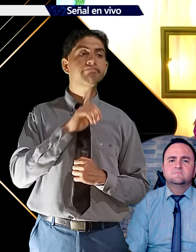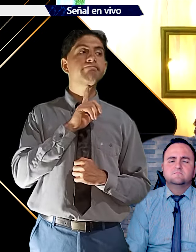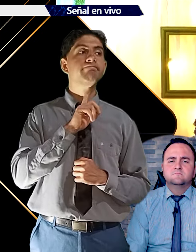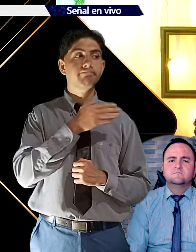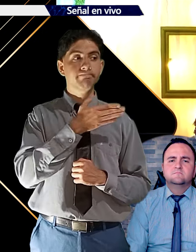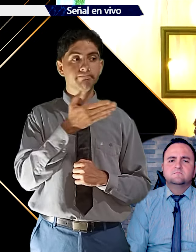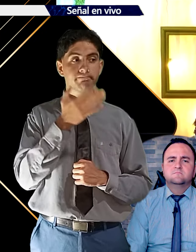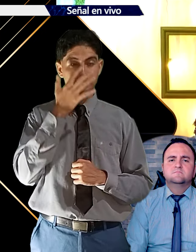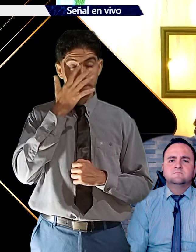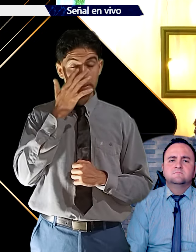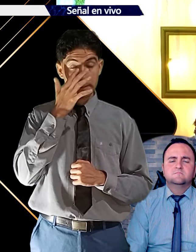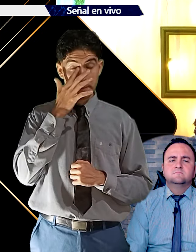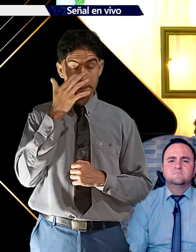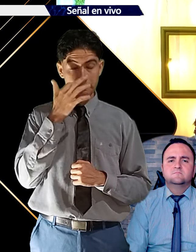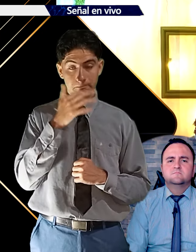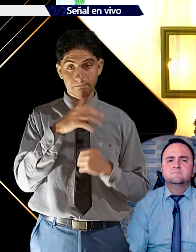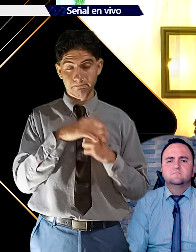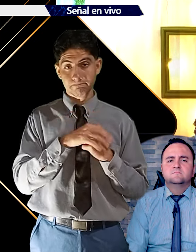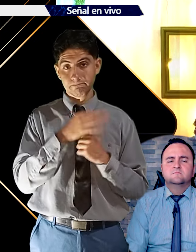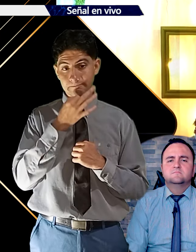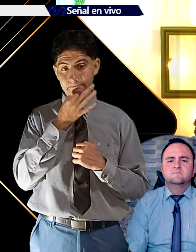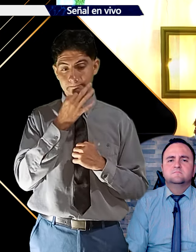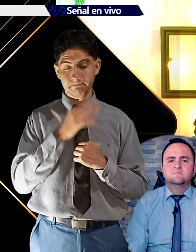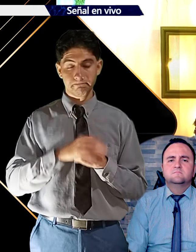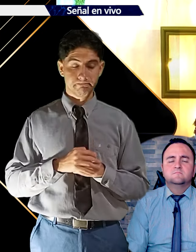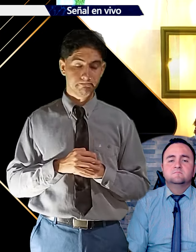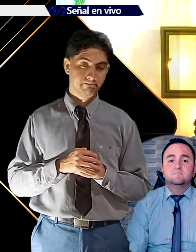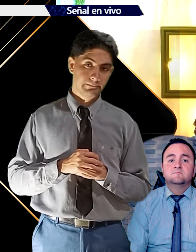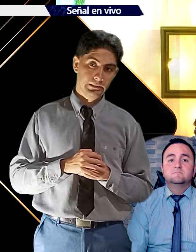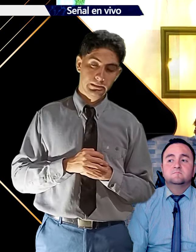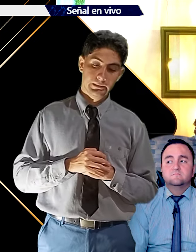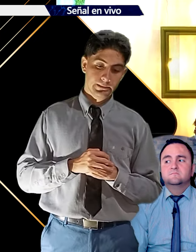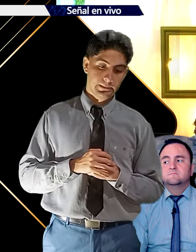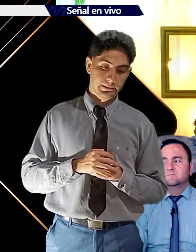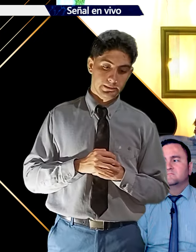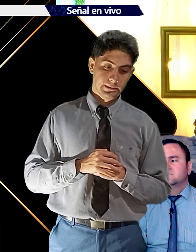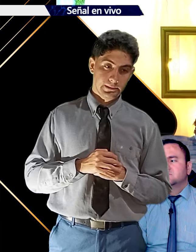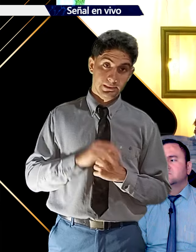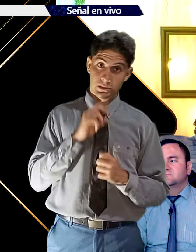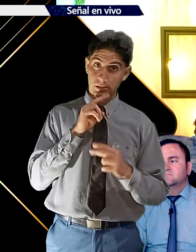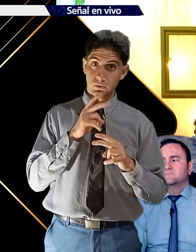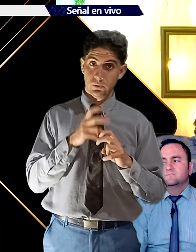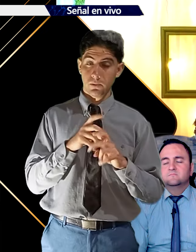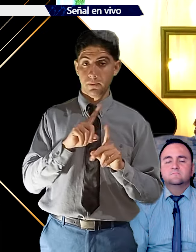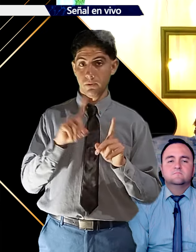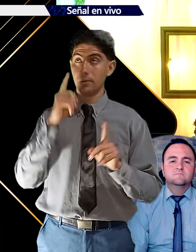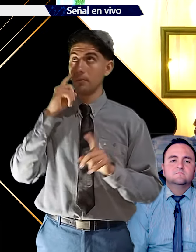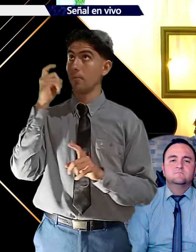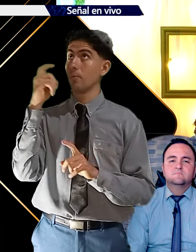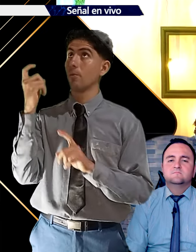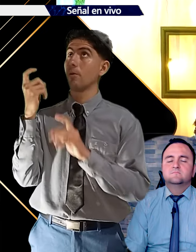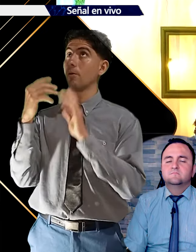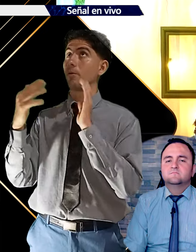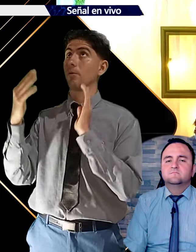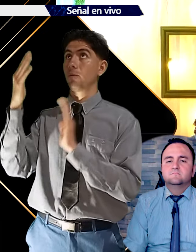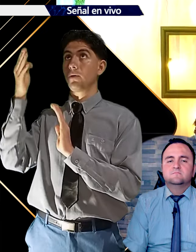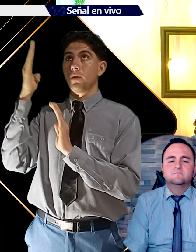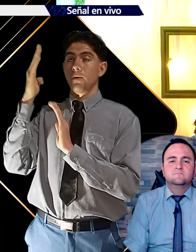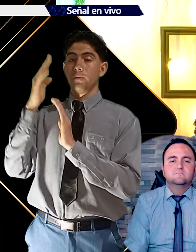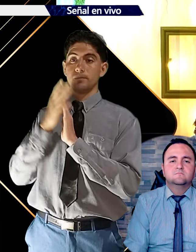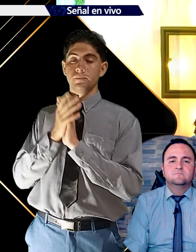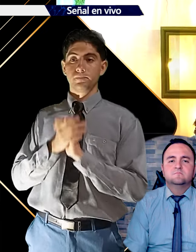dijo: confirmado que está con las inclinaciones. Pero mire usted lo que hace una mamá cuando ora. Cuando a usted un hijo le sale